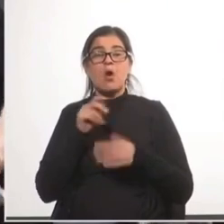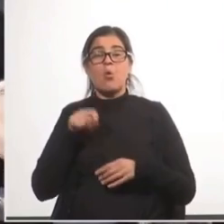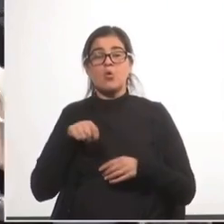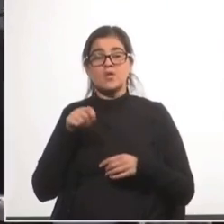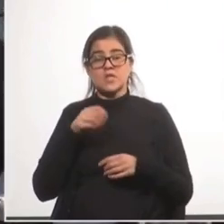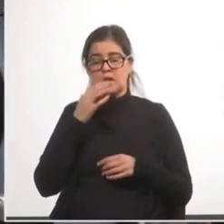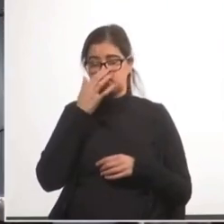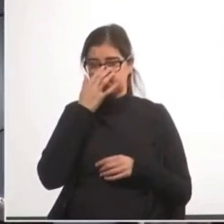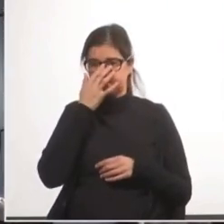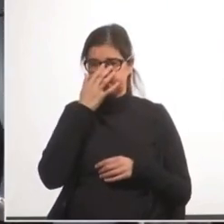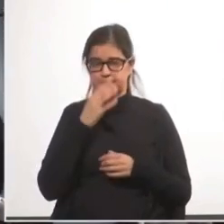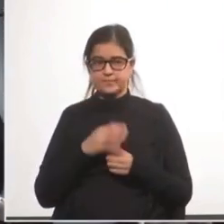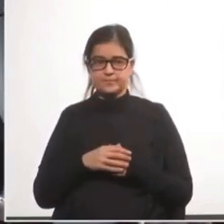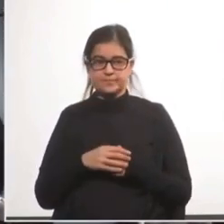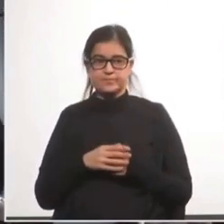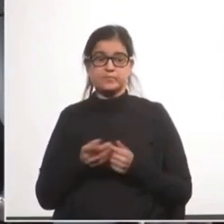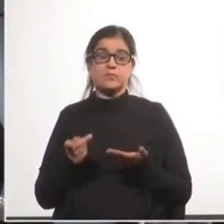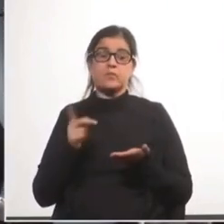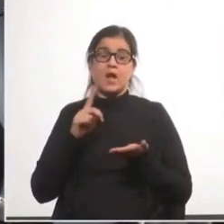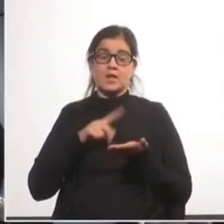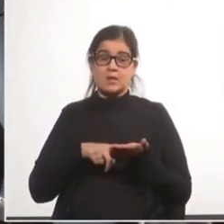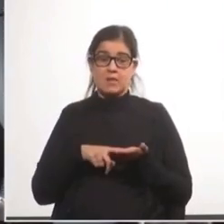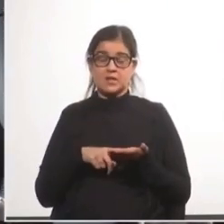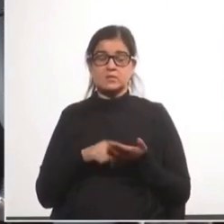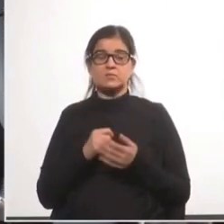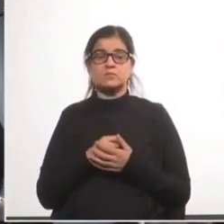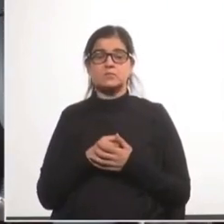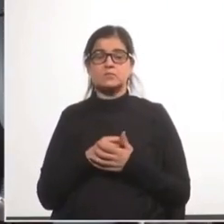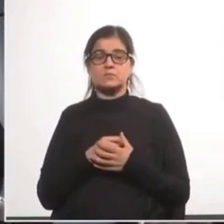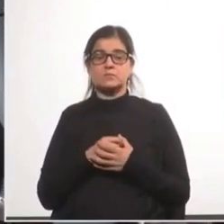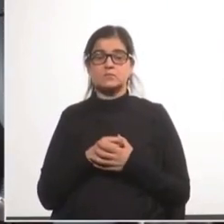judicial. Y además,